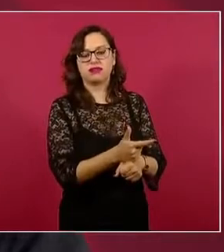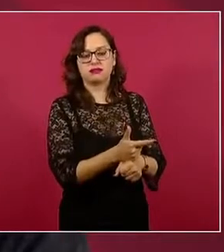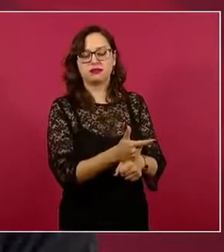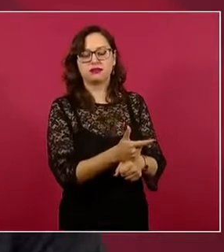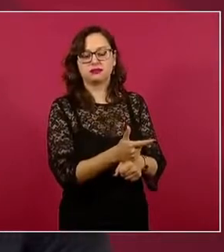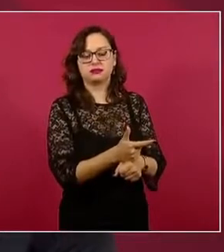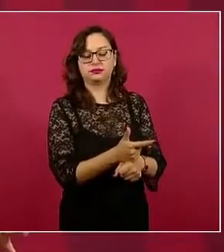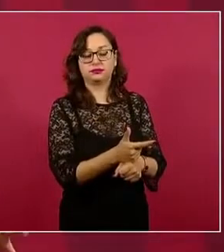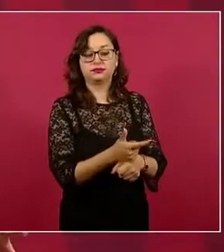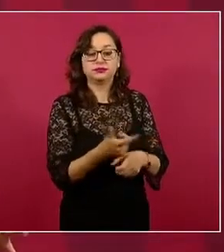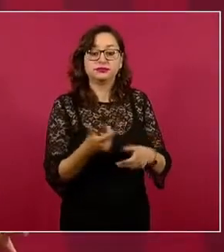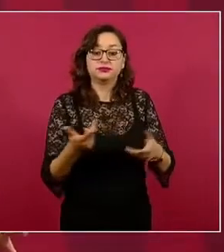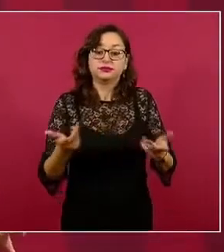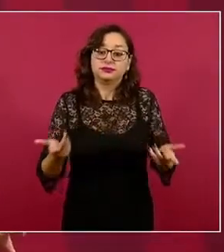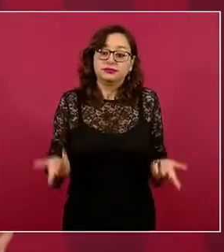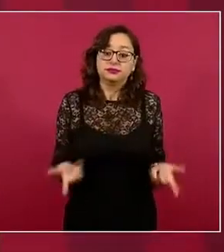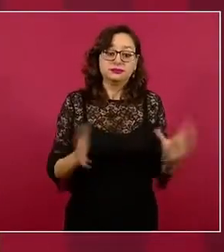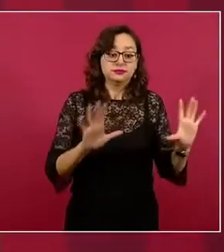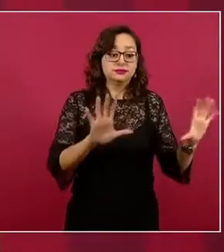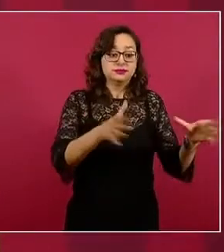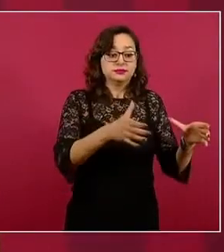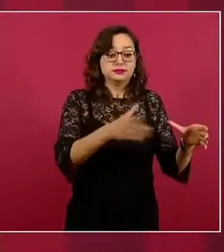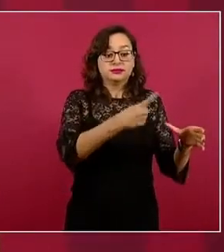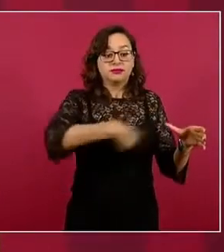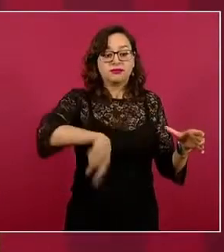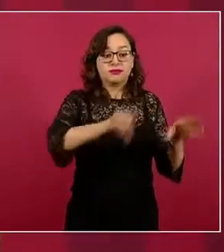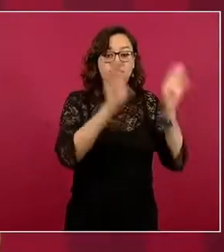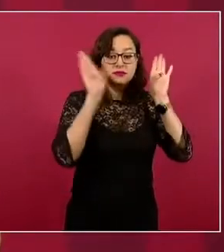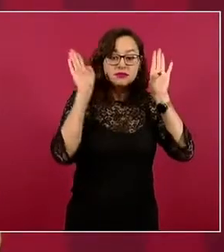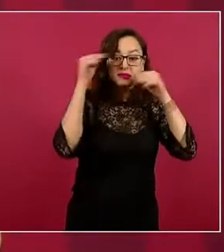de conservadores, de reaccionarios,